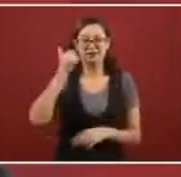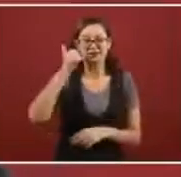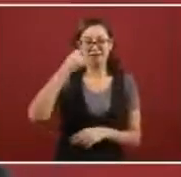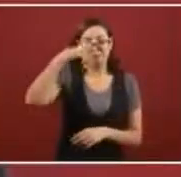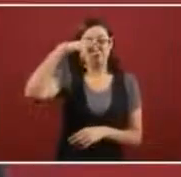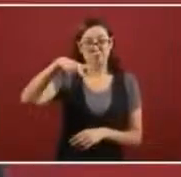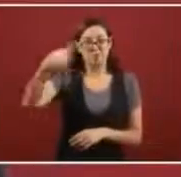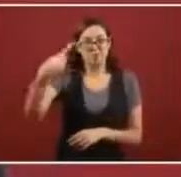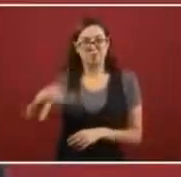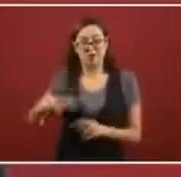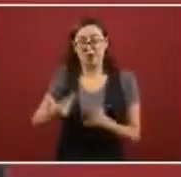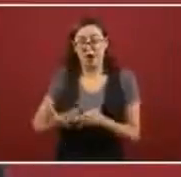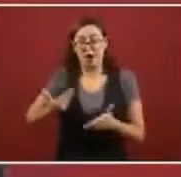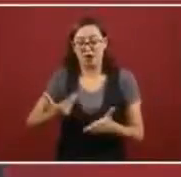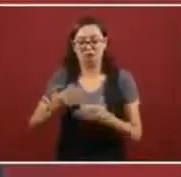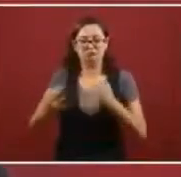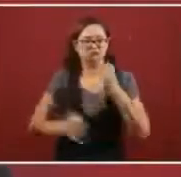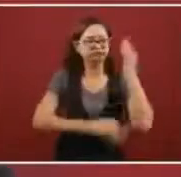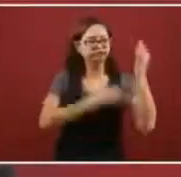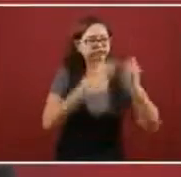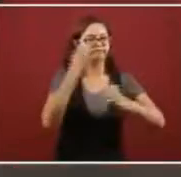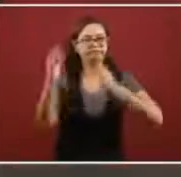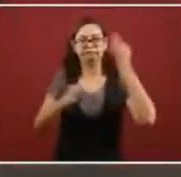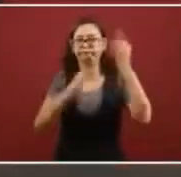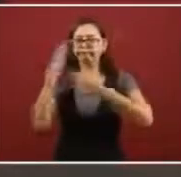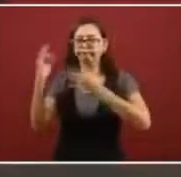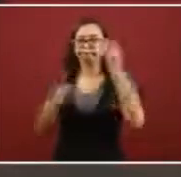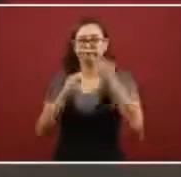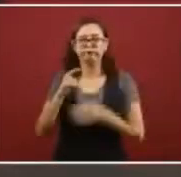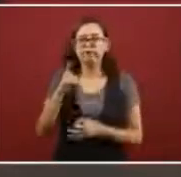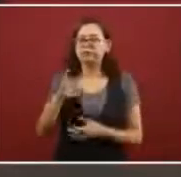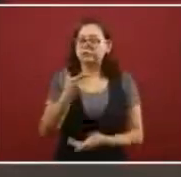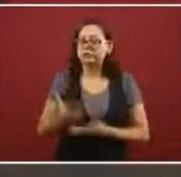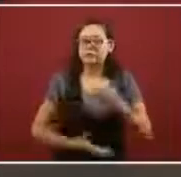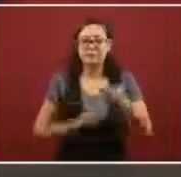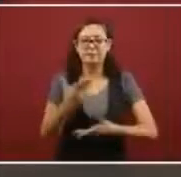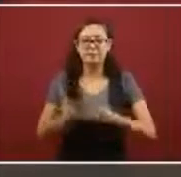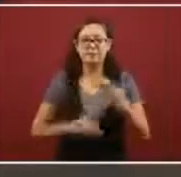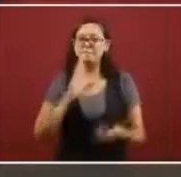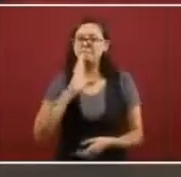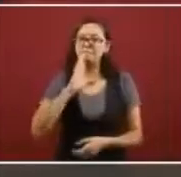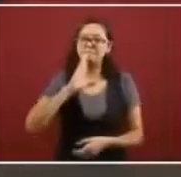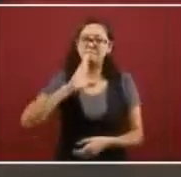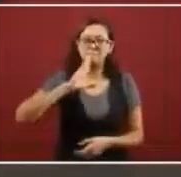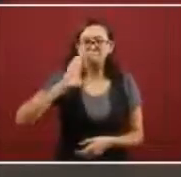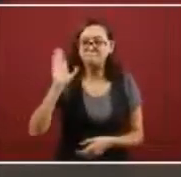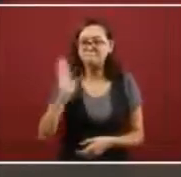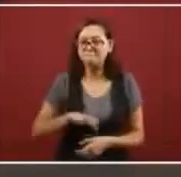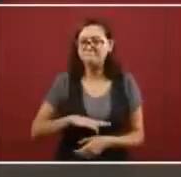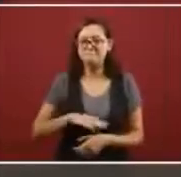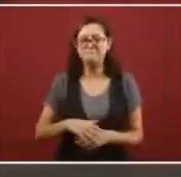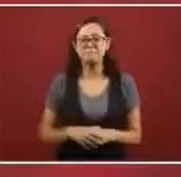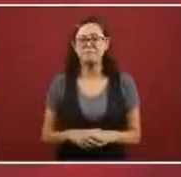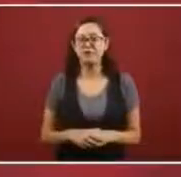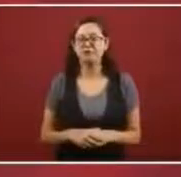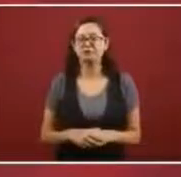campaña previa hablando de que era muy mal el servicio y ya había un plan